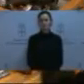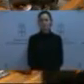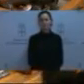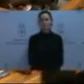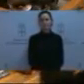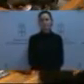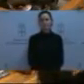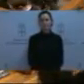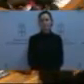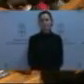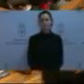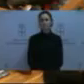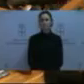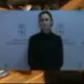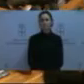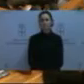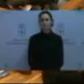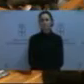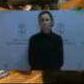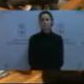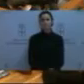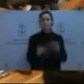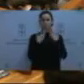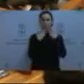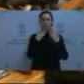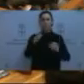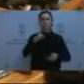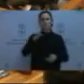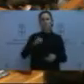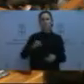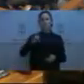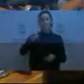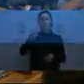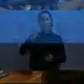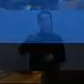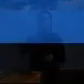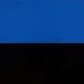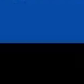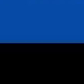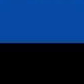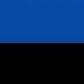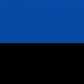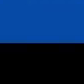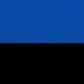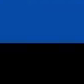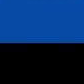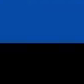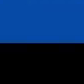Gracias, señora Gómez Alonso. Tiene la palabra el Grupo Ciudadanos.